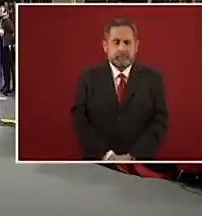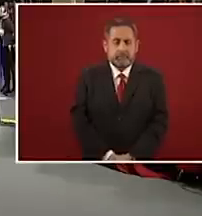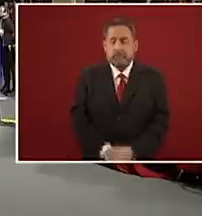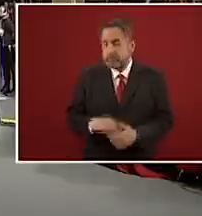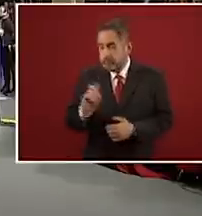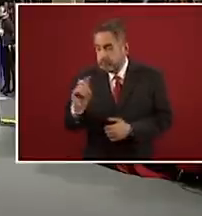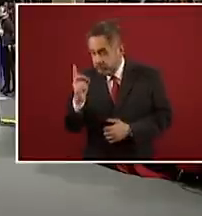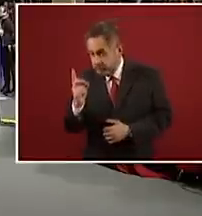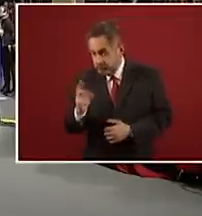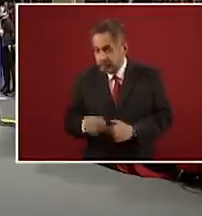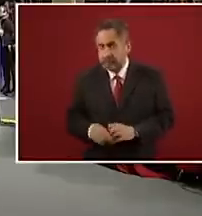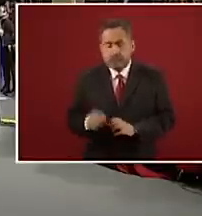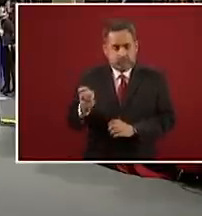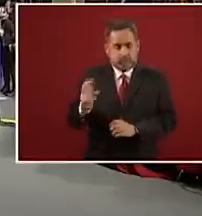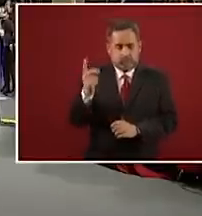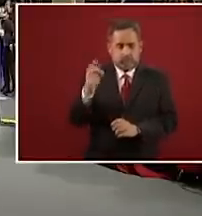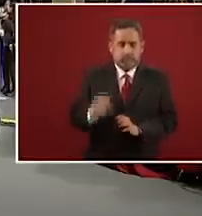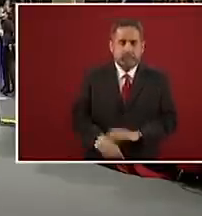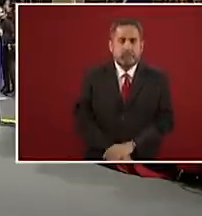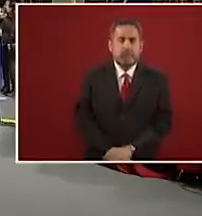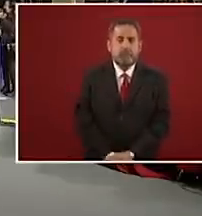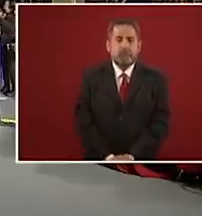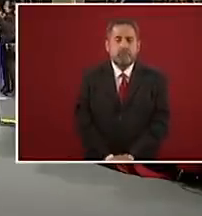Dólares. Correcto.